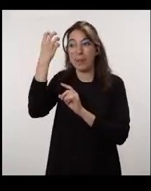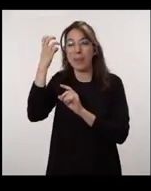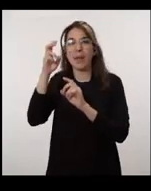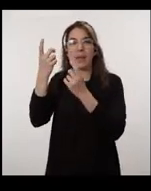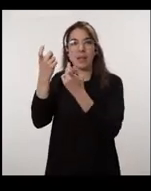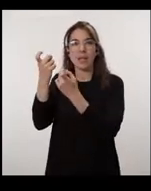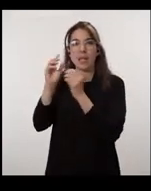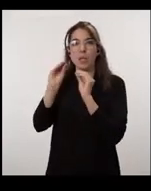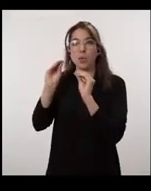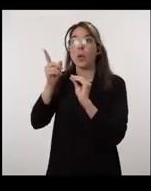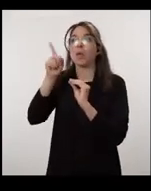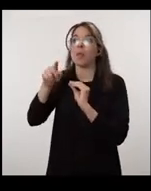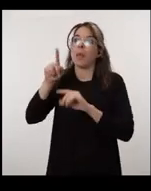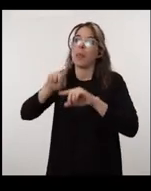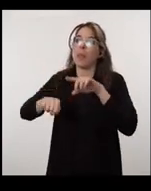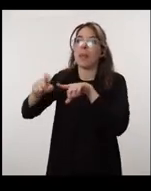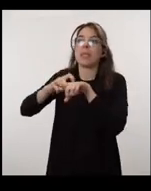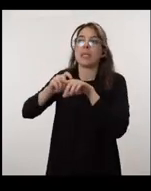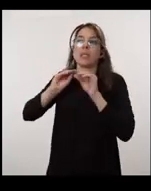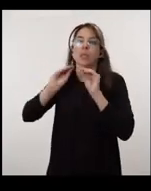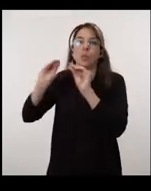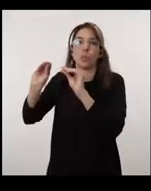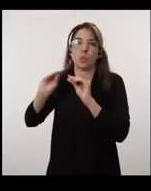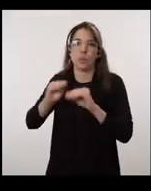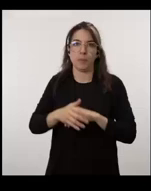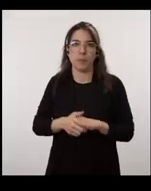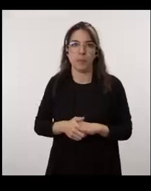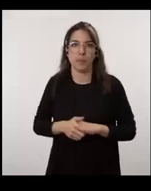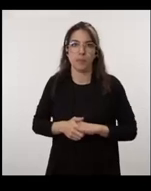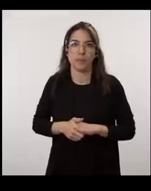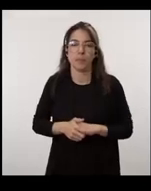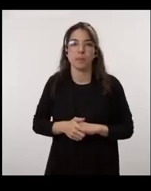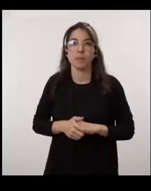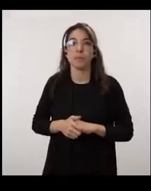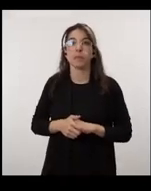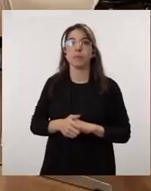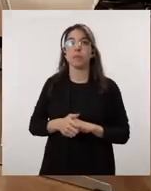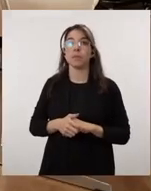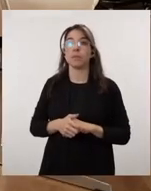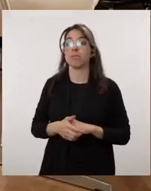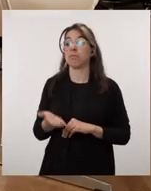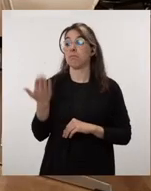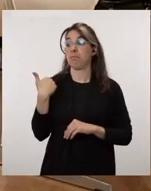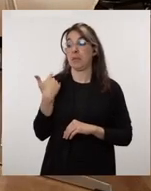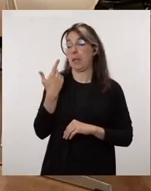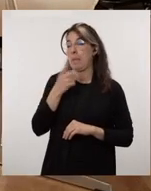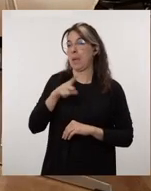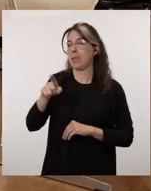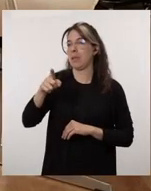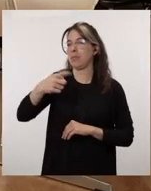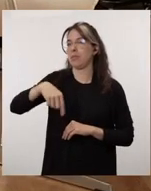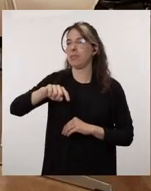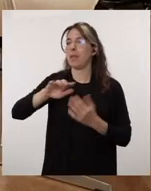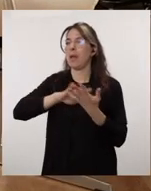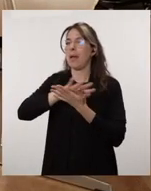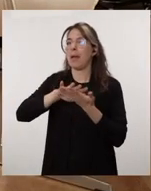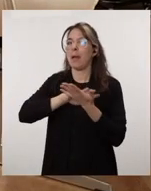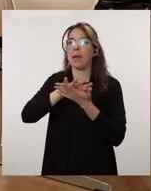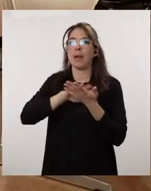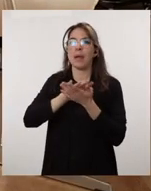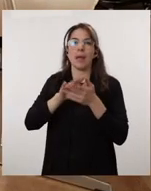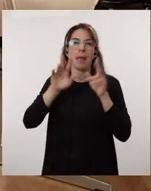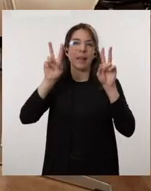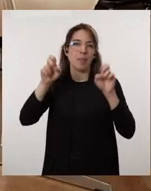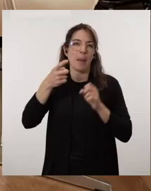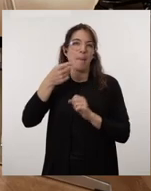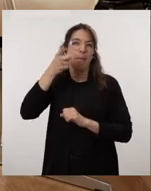izado y por supuesto al estilo que tenga cada uno de los mentores cuando empezamos a hablar ya hace unos meses de este